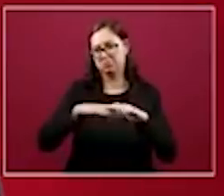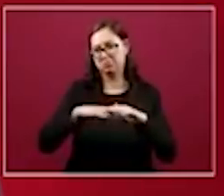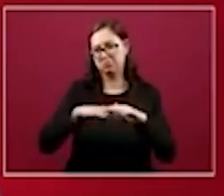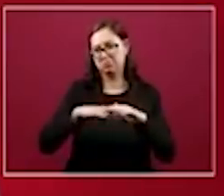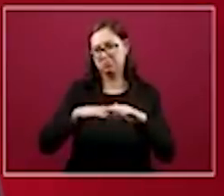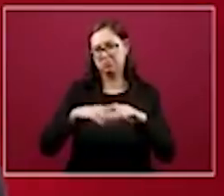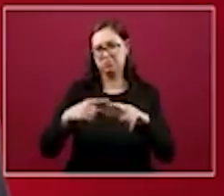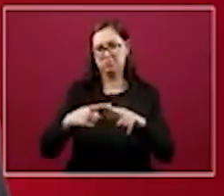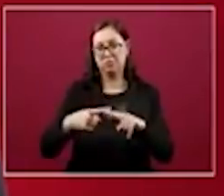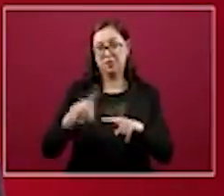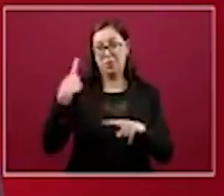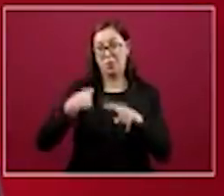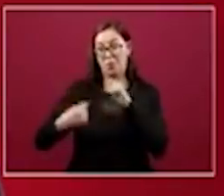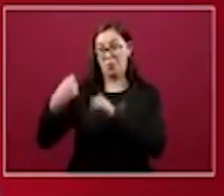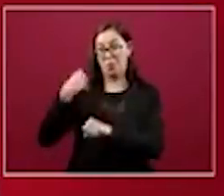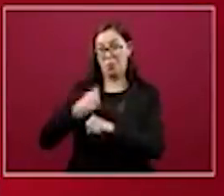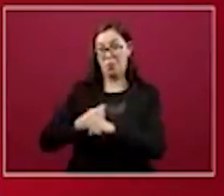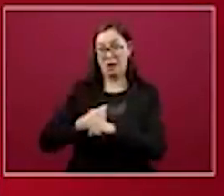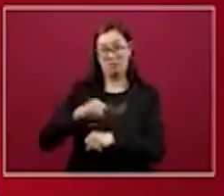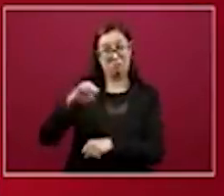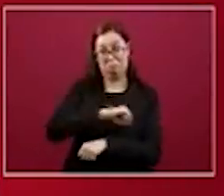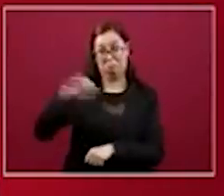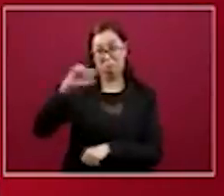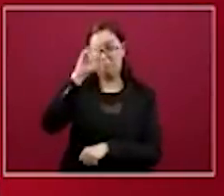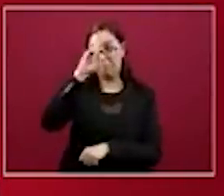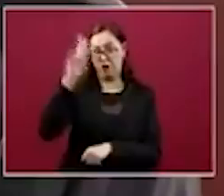de la inflación del año pasado,